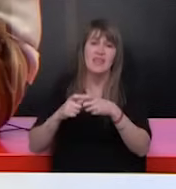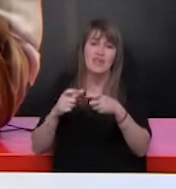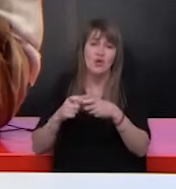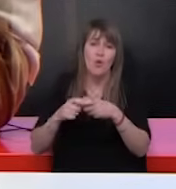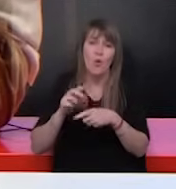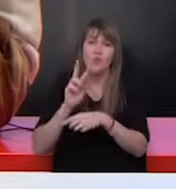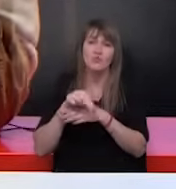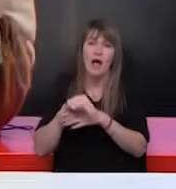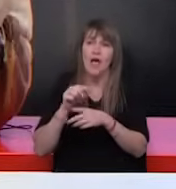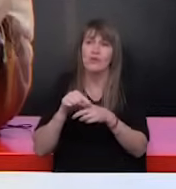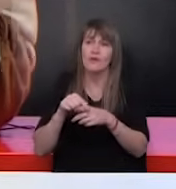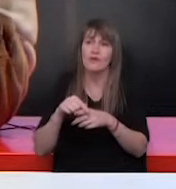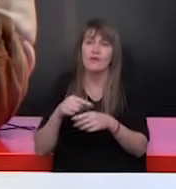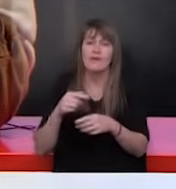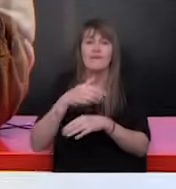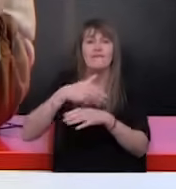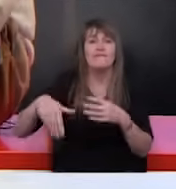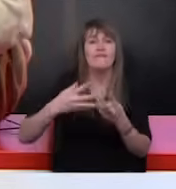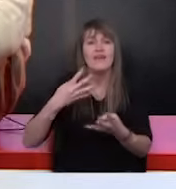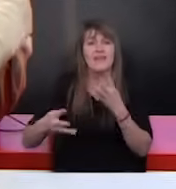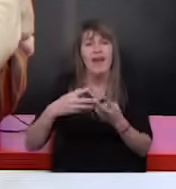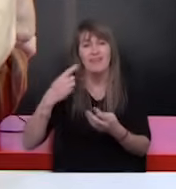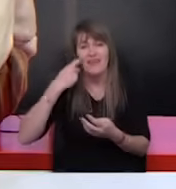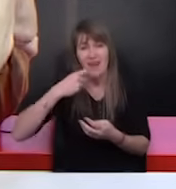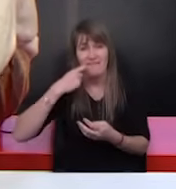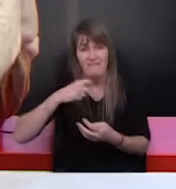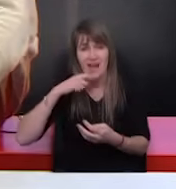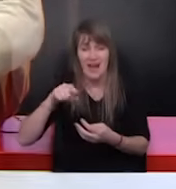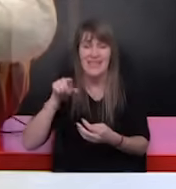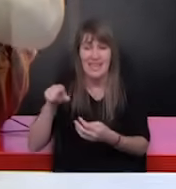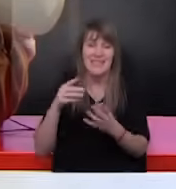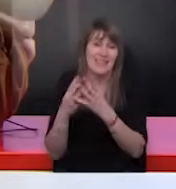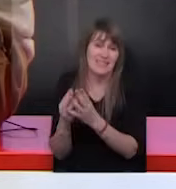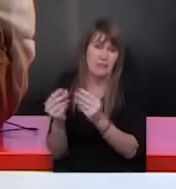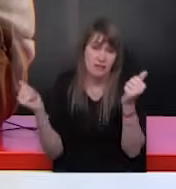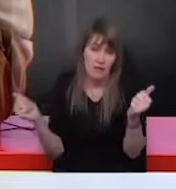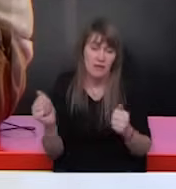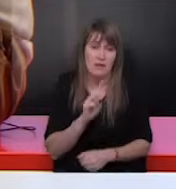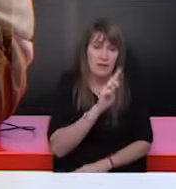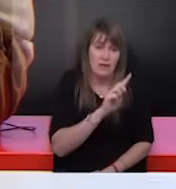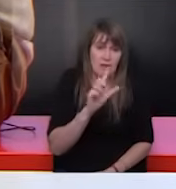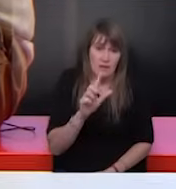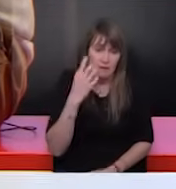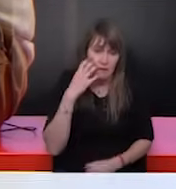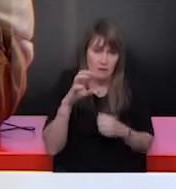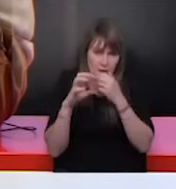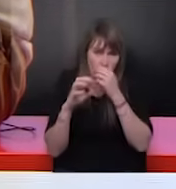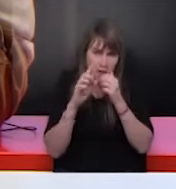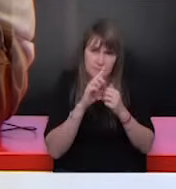Tristán Narvaja. Ahí discos, está. Sí, sí, en la Feria de Tristán Narvaja. Desaparece el 17 de agosto de